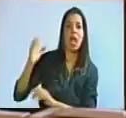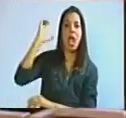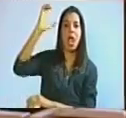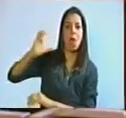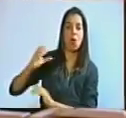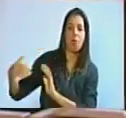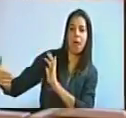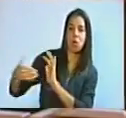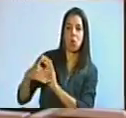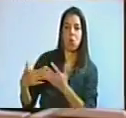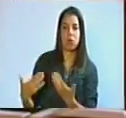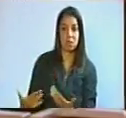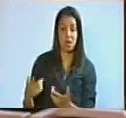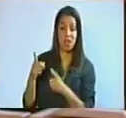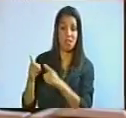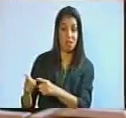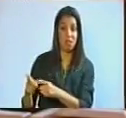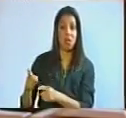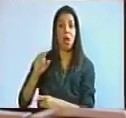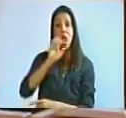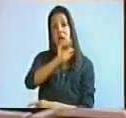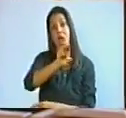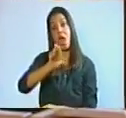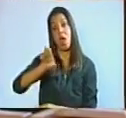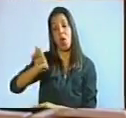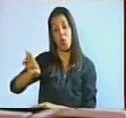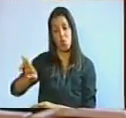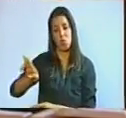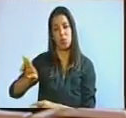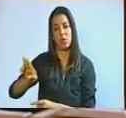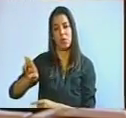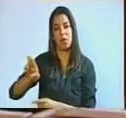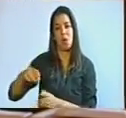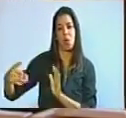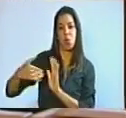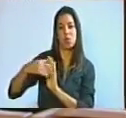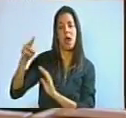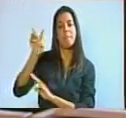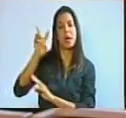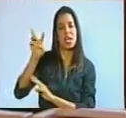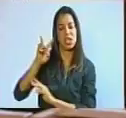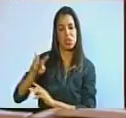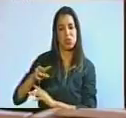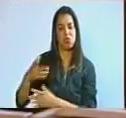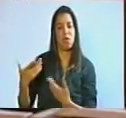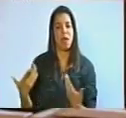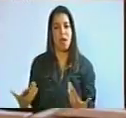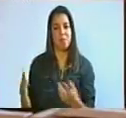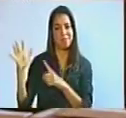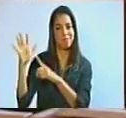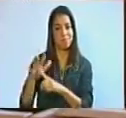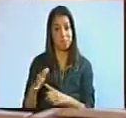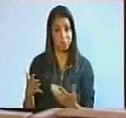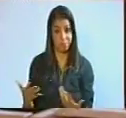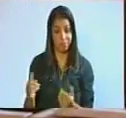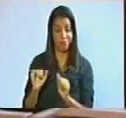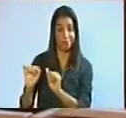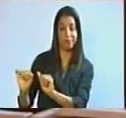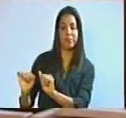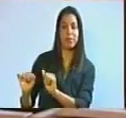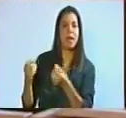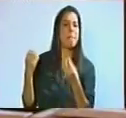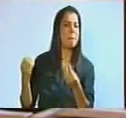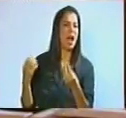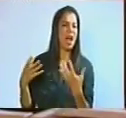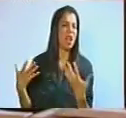y unilaterales adoptadas por la Unión Europea en contra de la República Bolivariana de Venezuela, con la